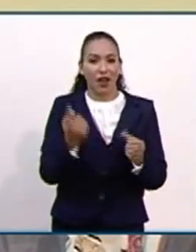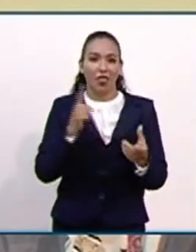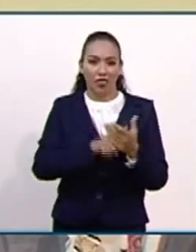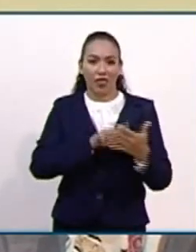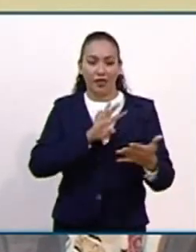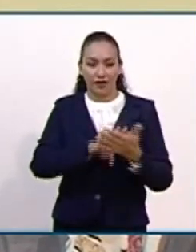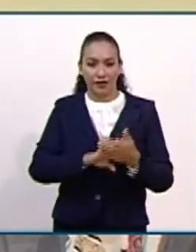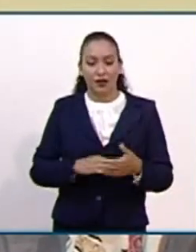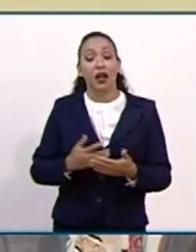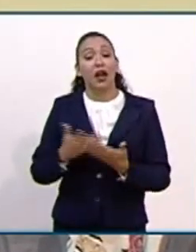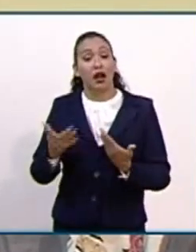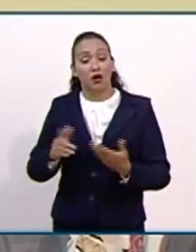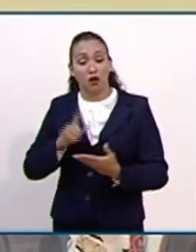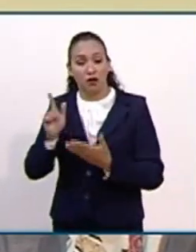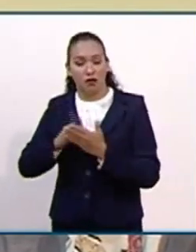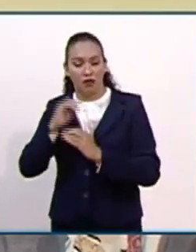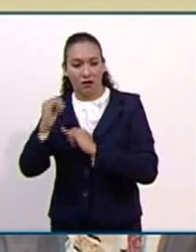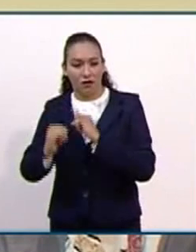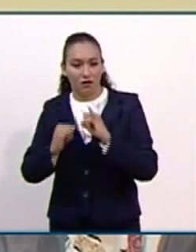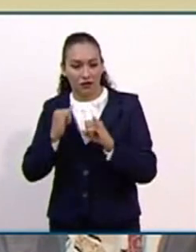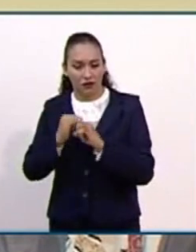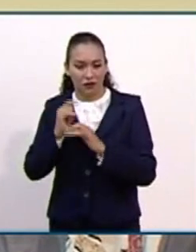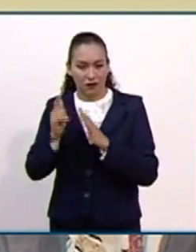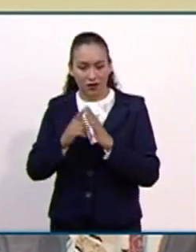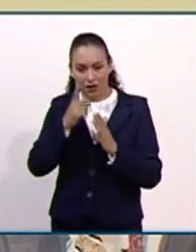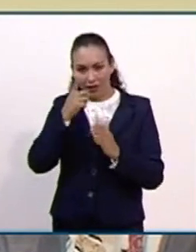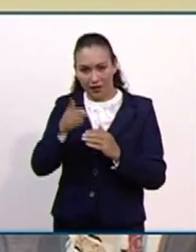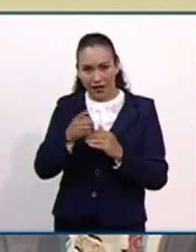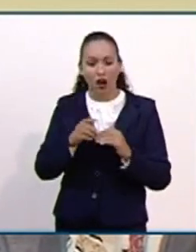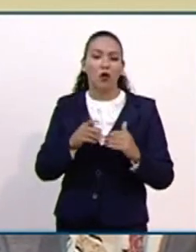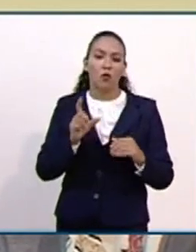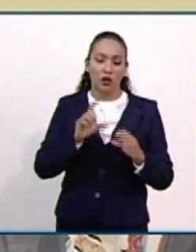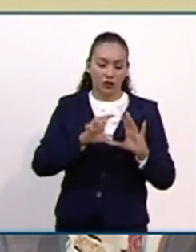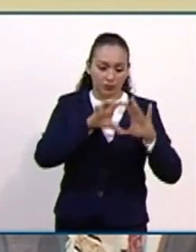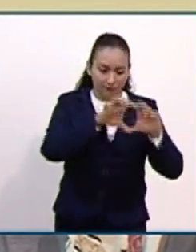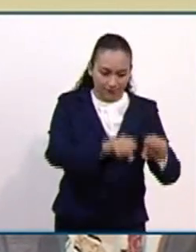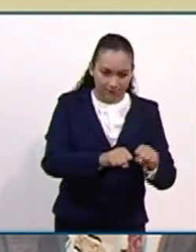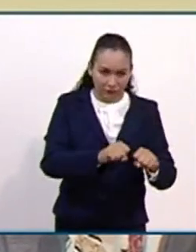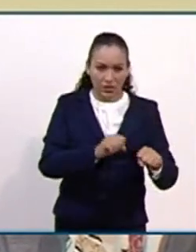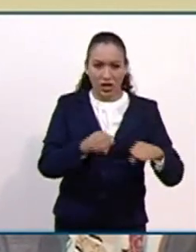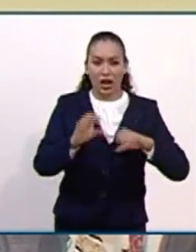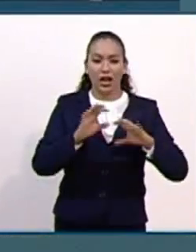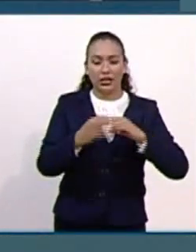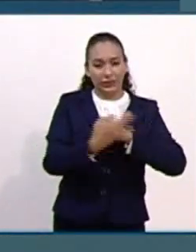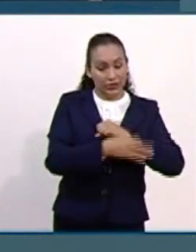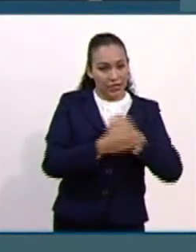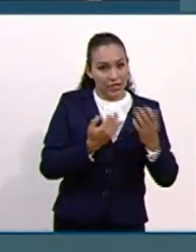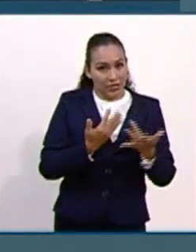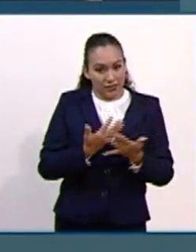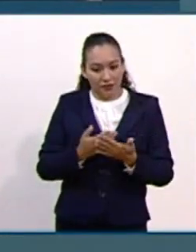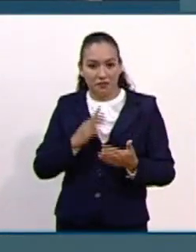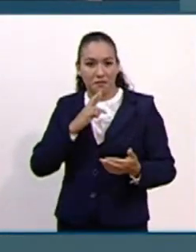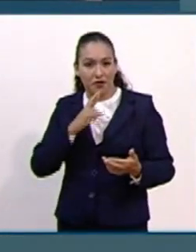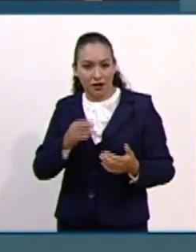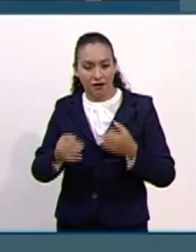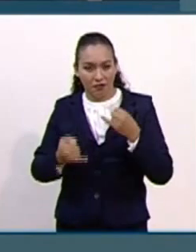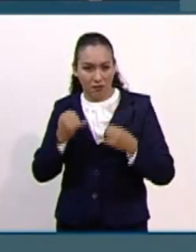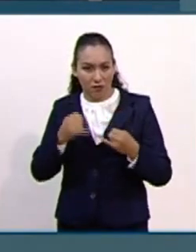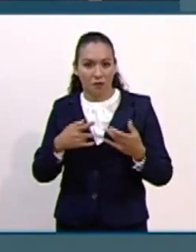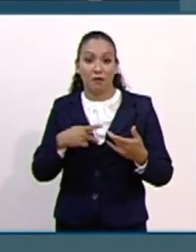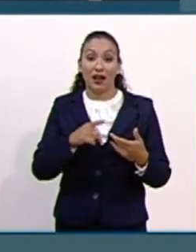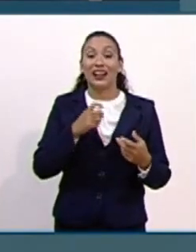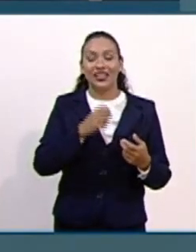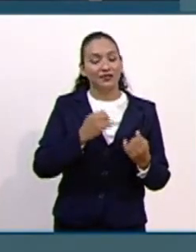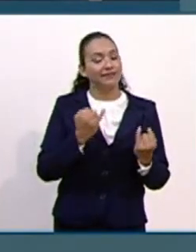Corte Interamericana señaló que tanto el arraigo como la prisión preventiva oficiosa son figuras que vulneran los derechos a la